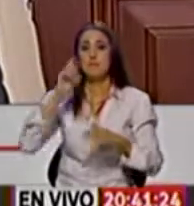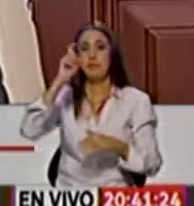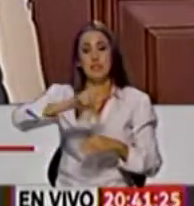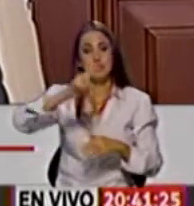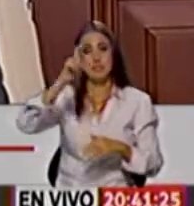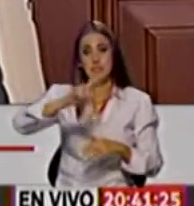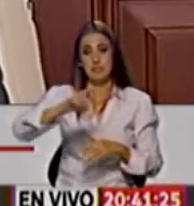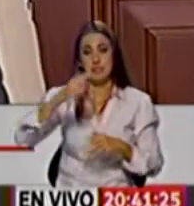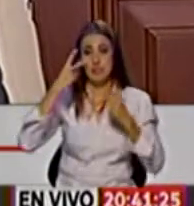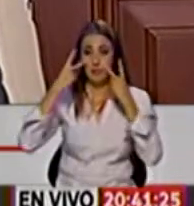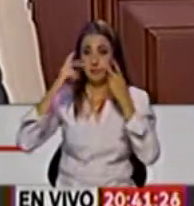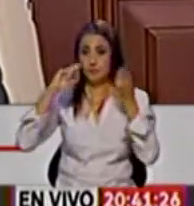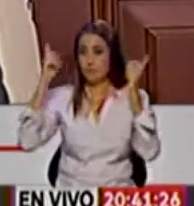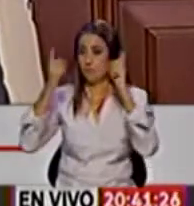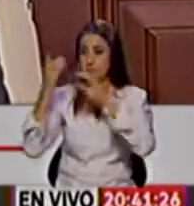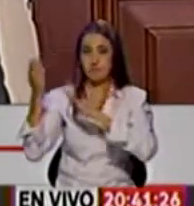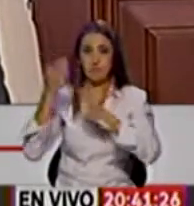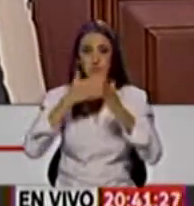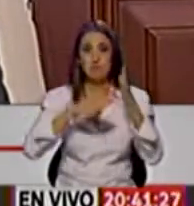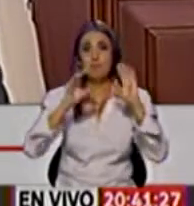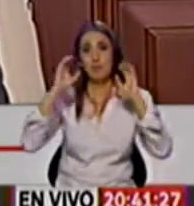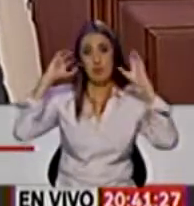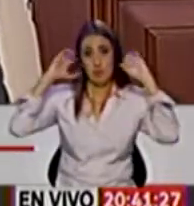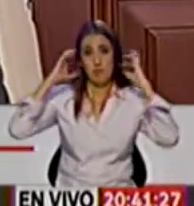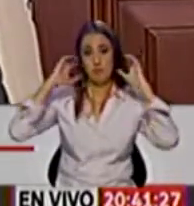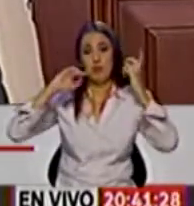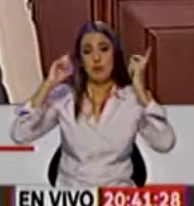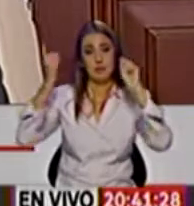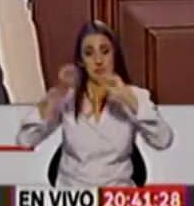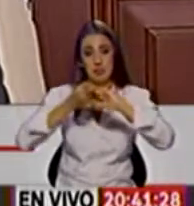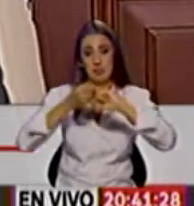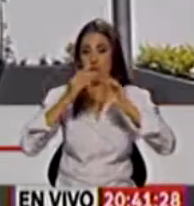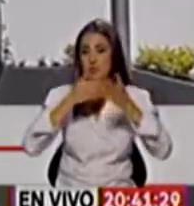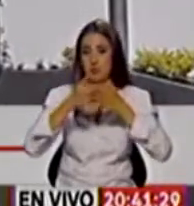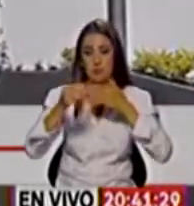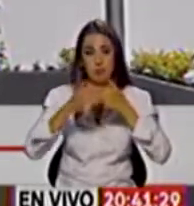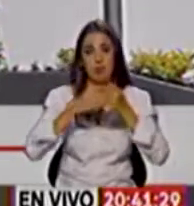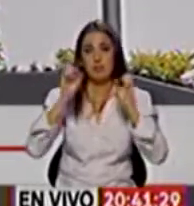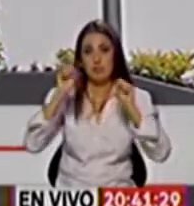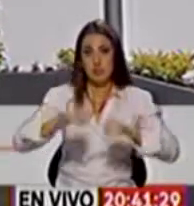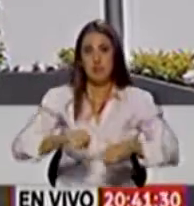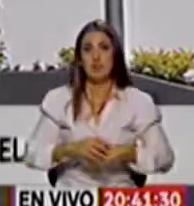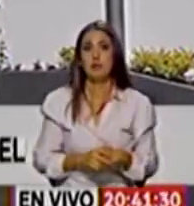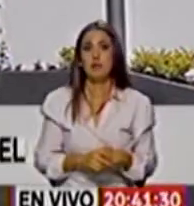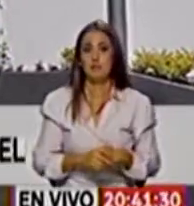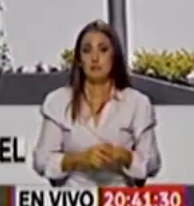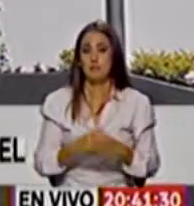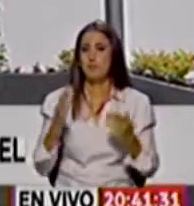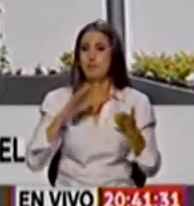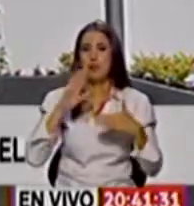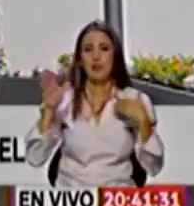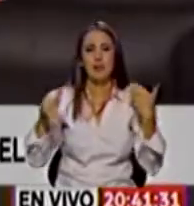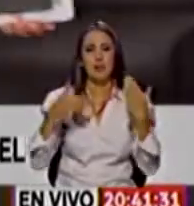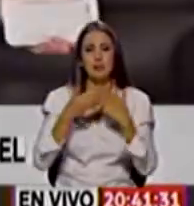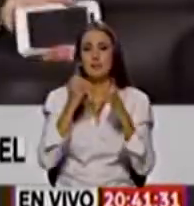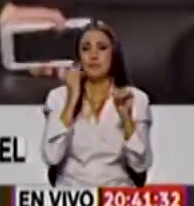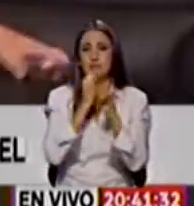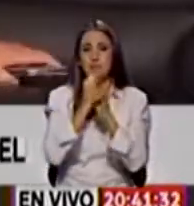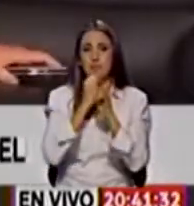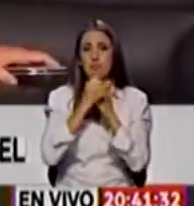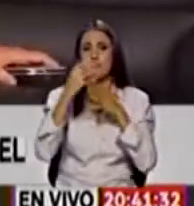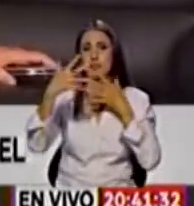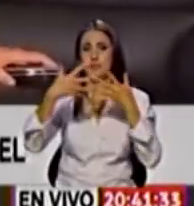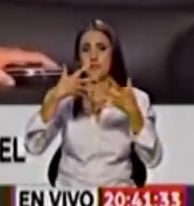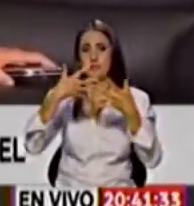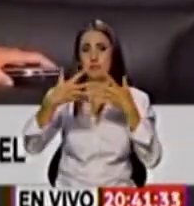Si se tienen que revertir frecuencias, pues lo haremos, sin dudar. Es que se quiere transparentar todo lo actuado por la entidad, motivo por el cual